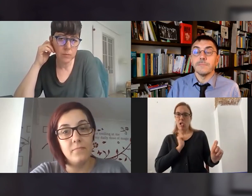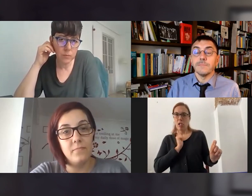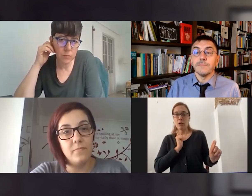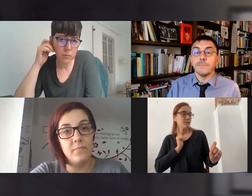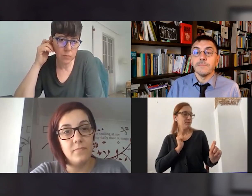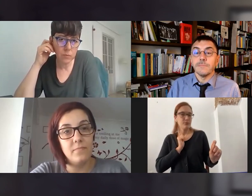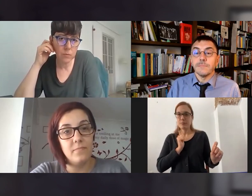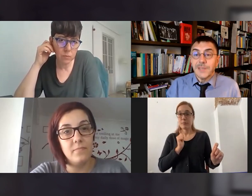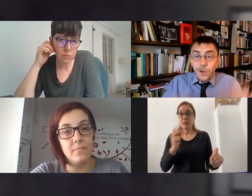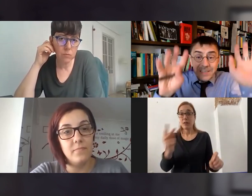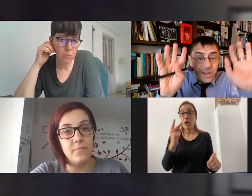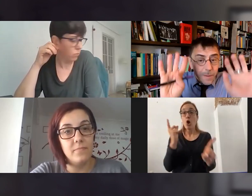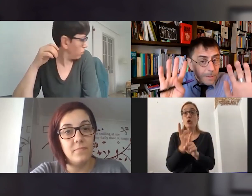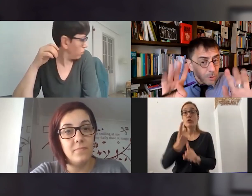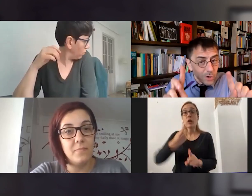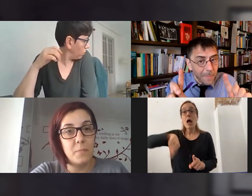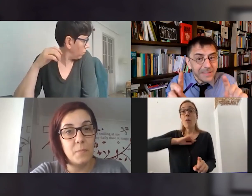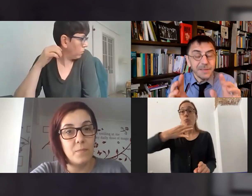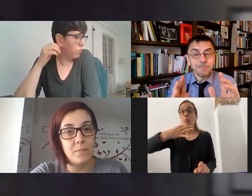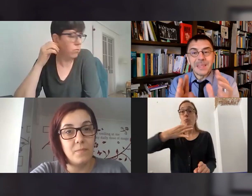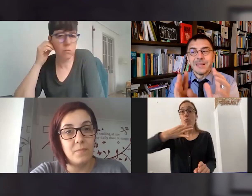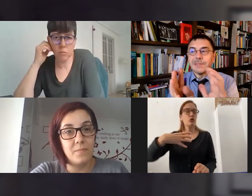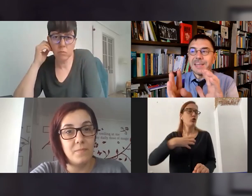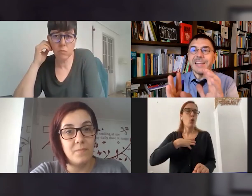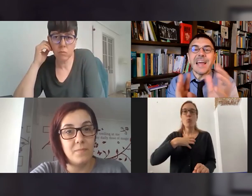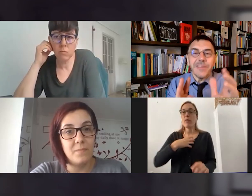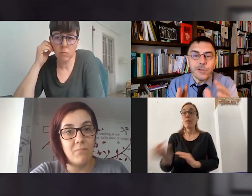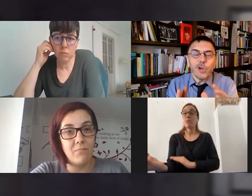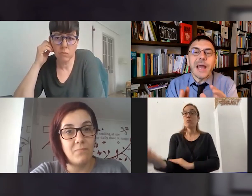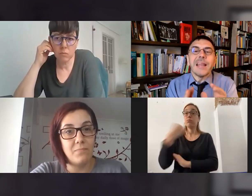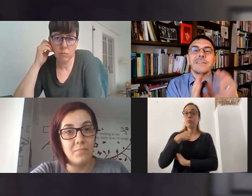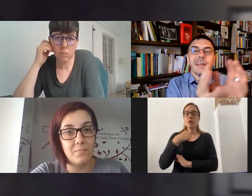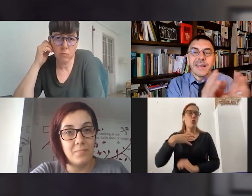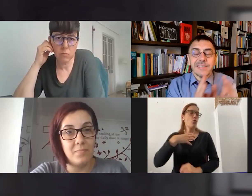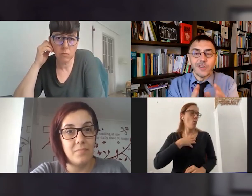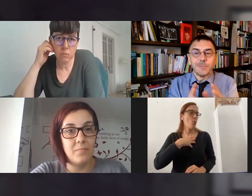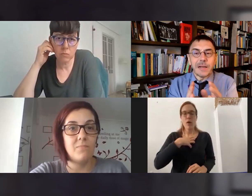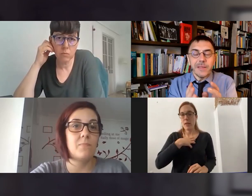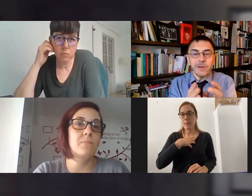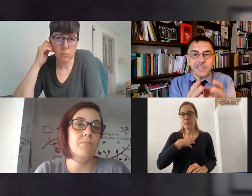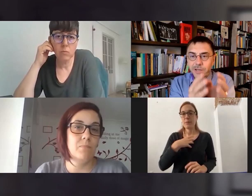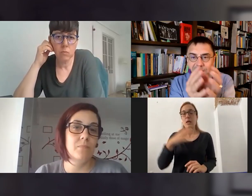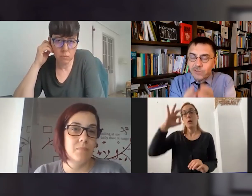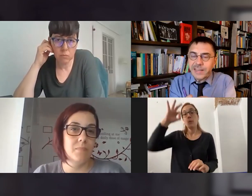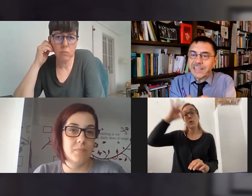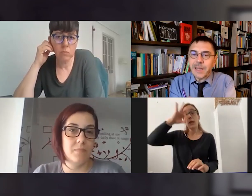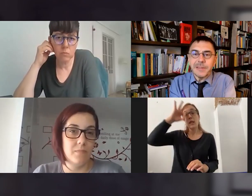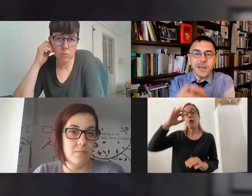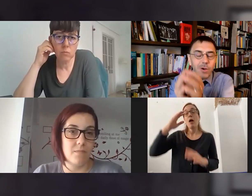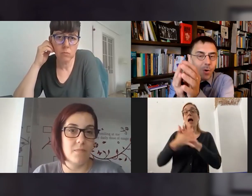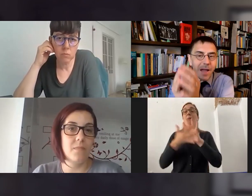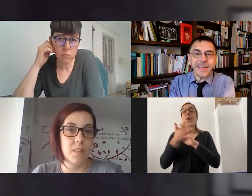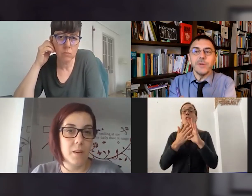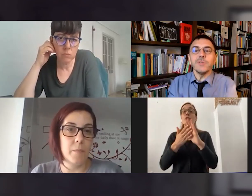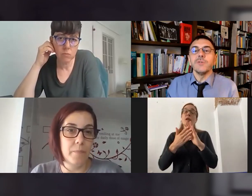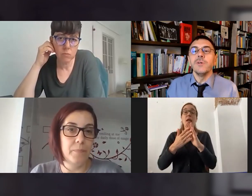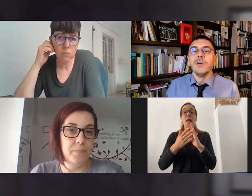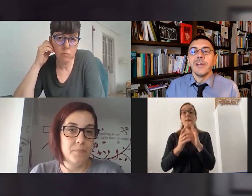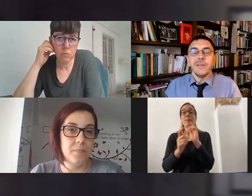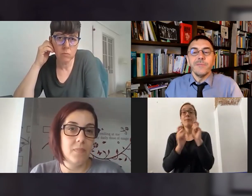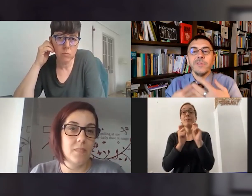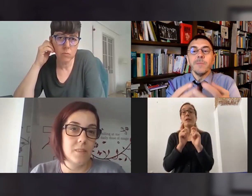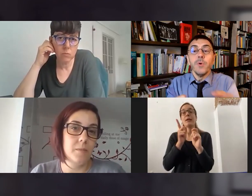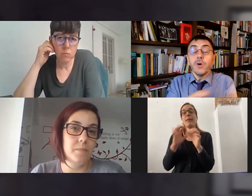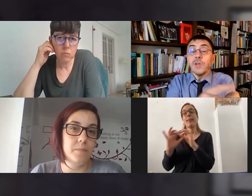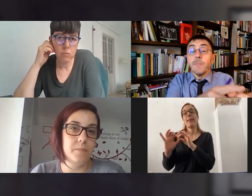contra Podemos no va a poder. Claro, es que ya no hablamos solamente de líneas editoriales cercanas a los partidos, sino que son directamente cloaqueros, ¿no?,